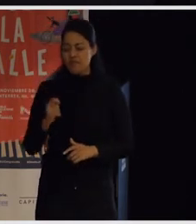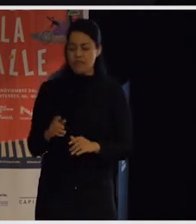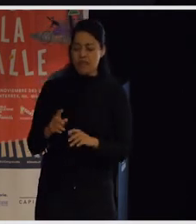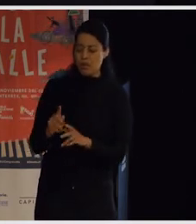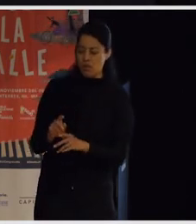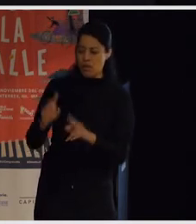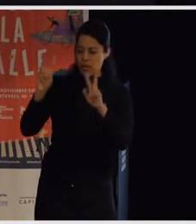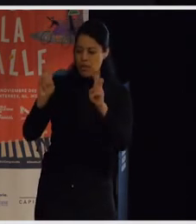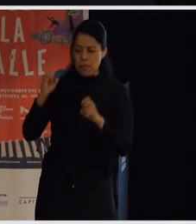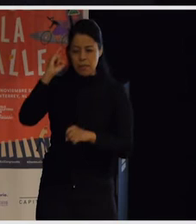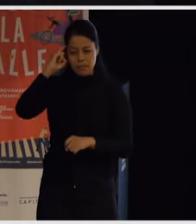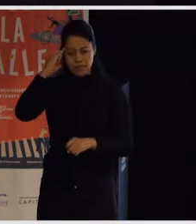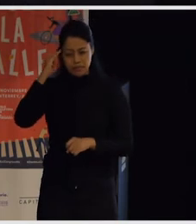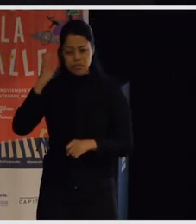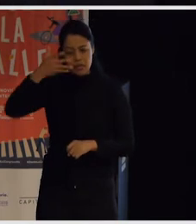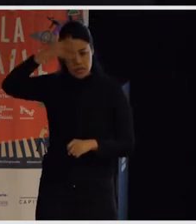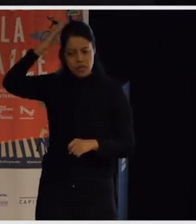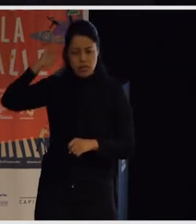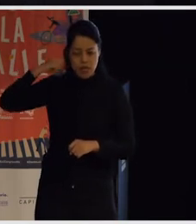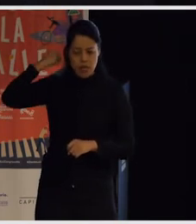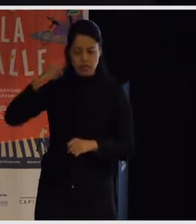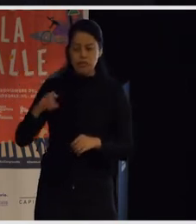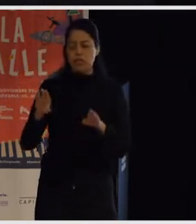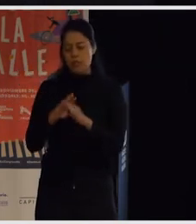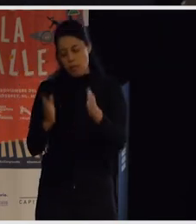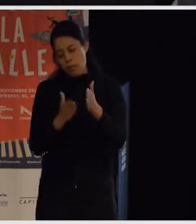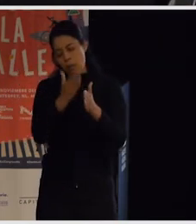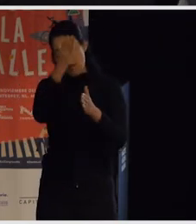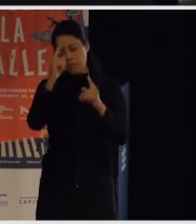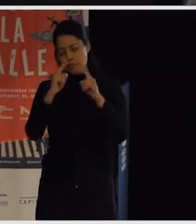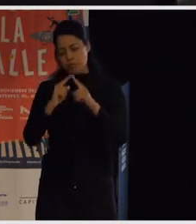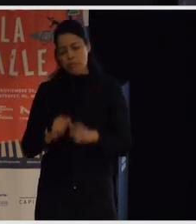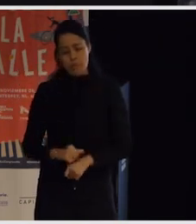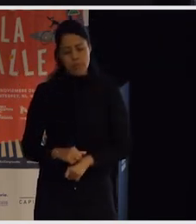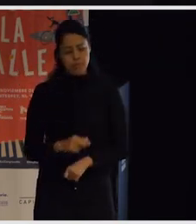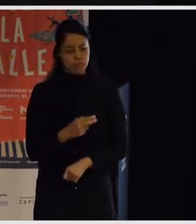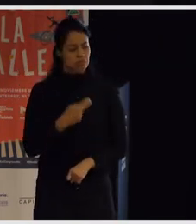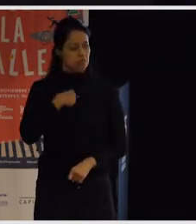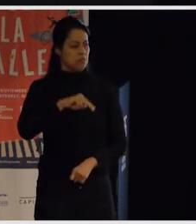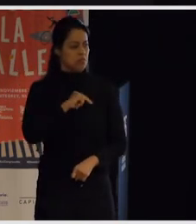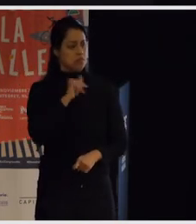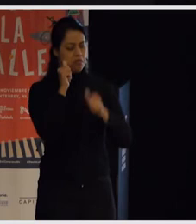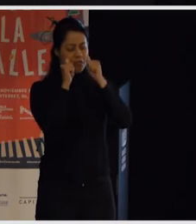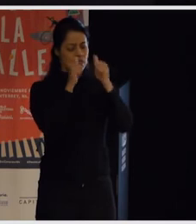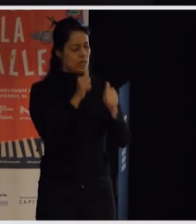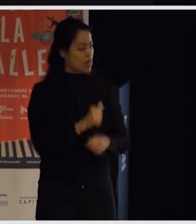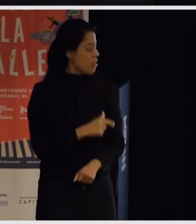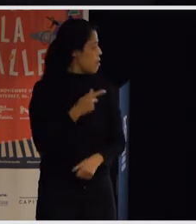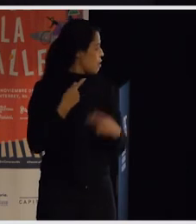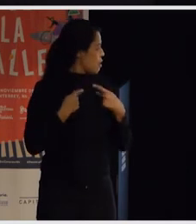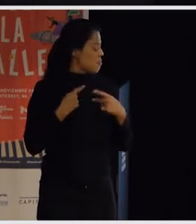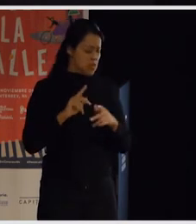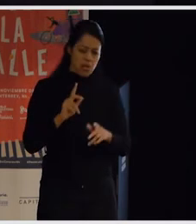de morelos no es cómo se hizo la construcción y como toda esta parte y nos llamaba mucho la atención que la gente hacia allí he